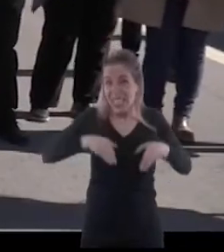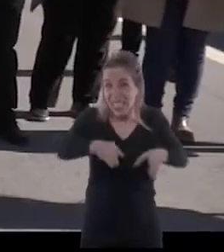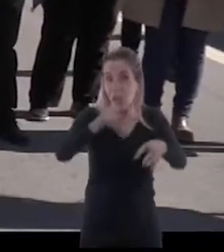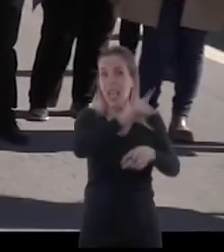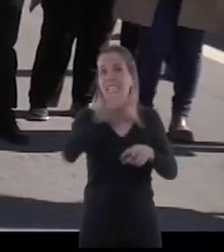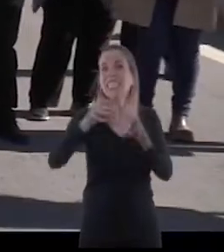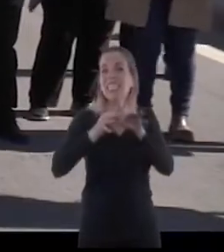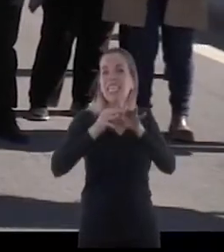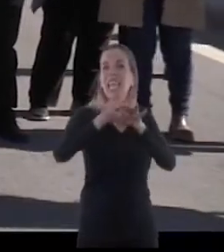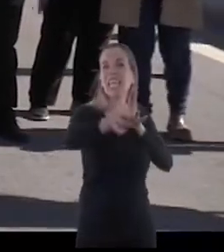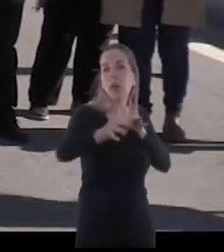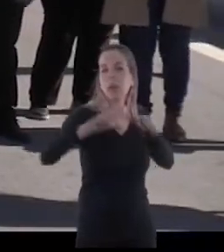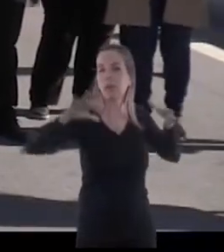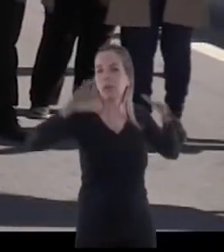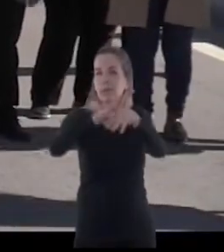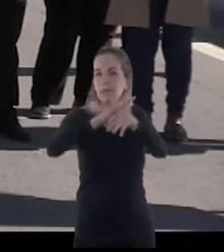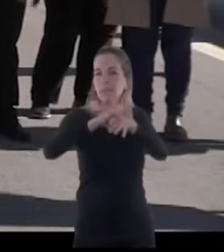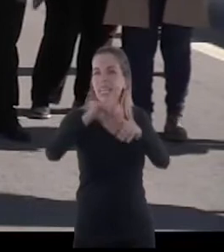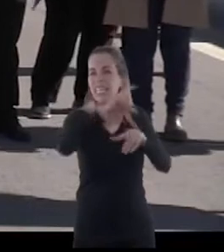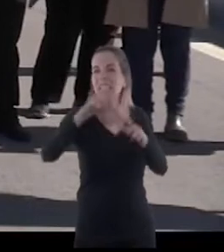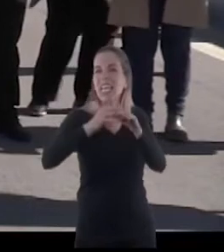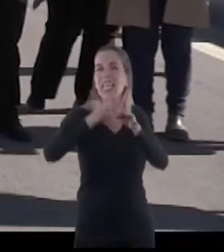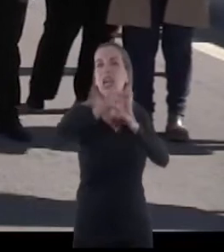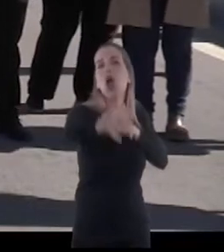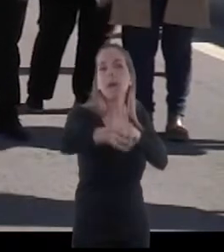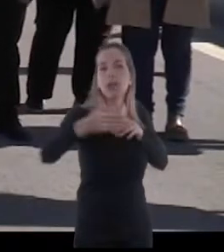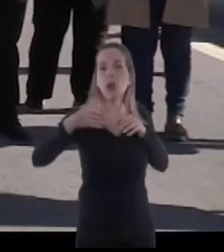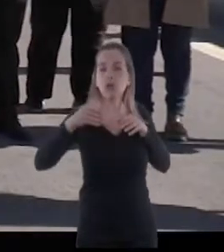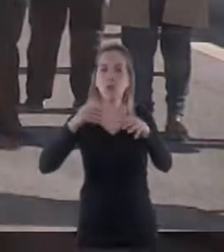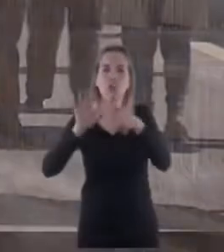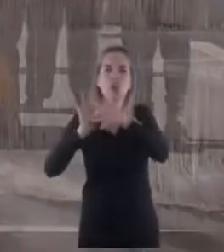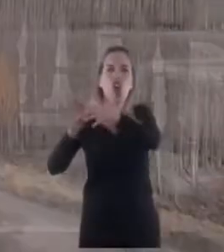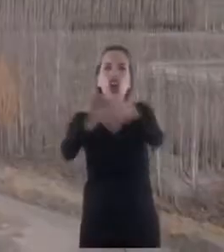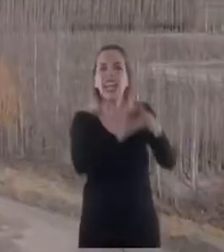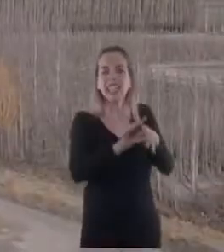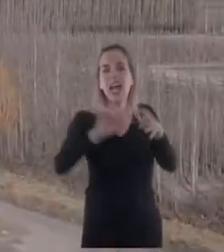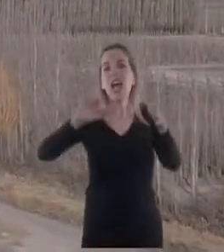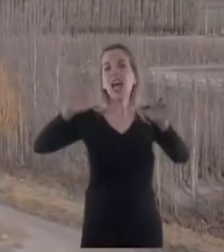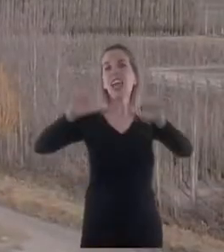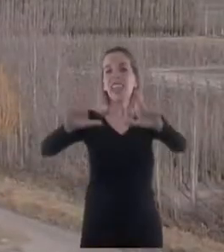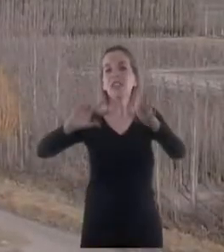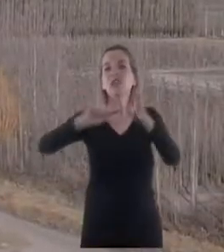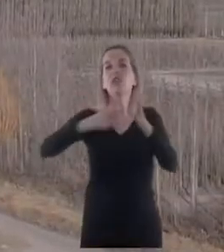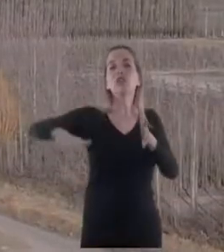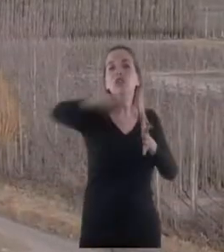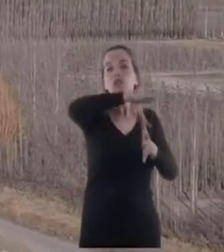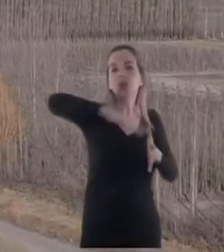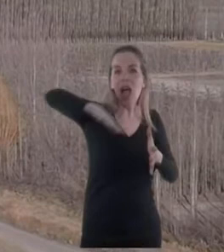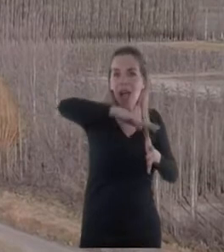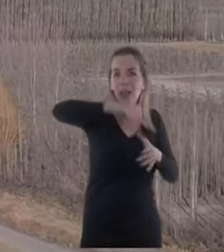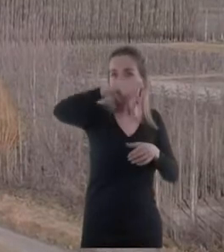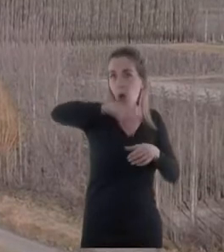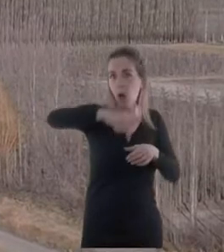kilómetros casi exactos cruza diez ciudades de nuestra provincia del alto valle rionegrino hoy nos